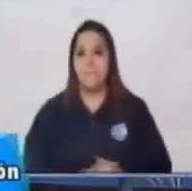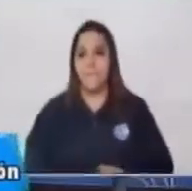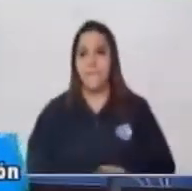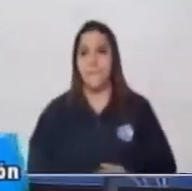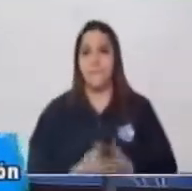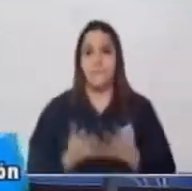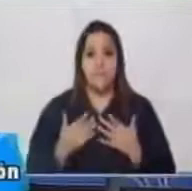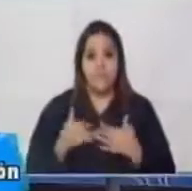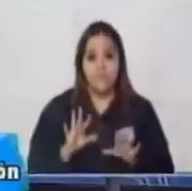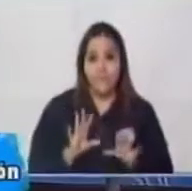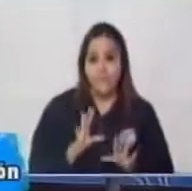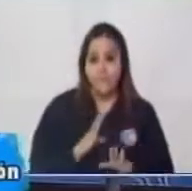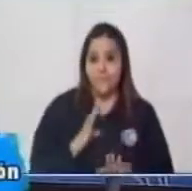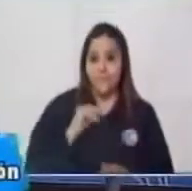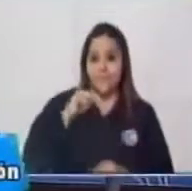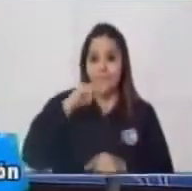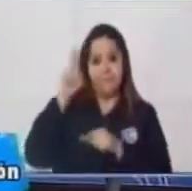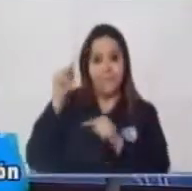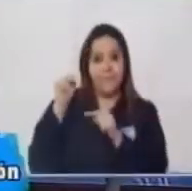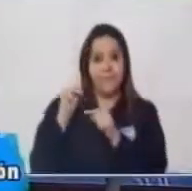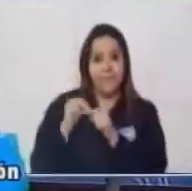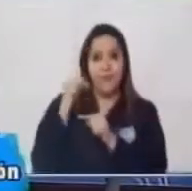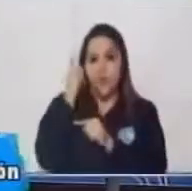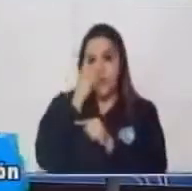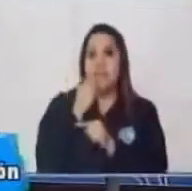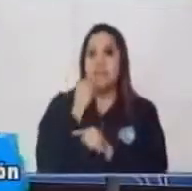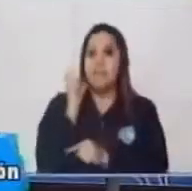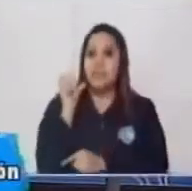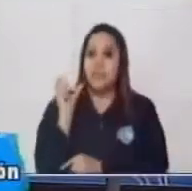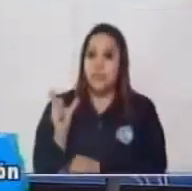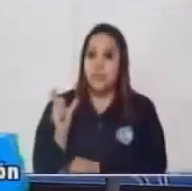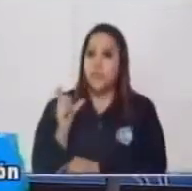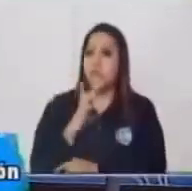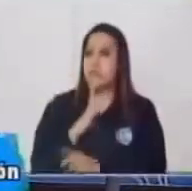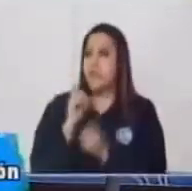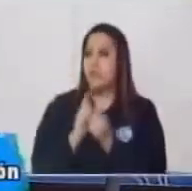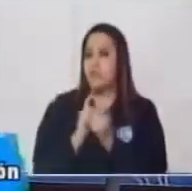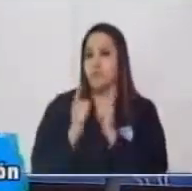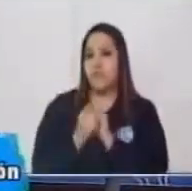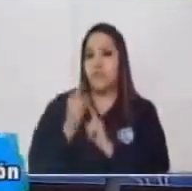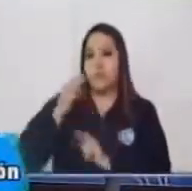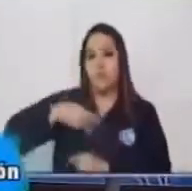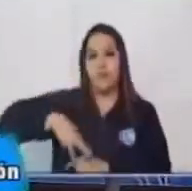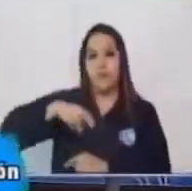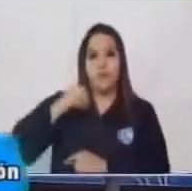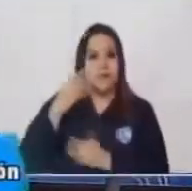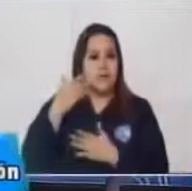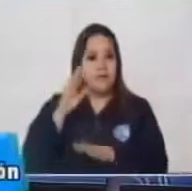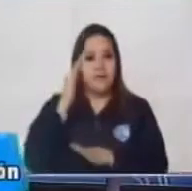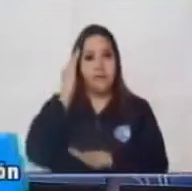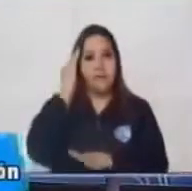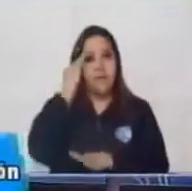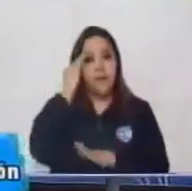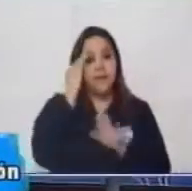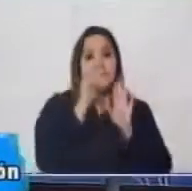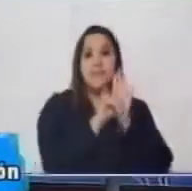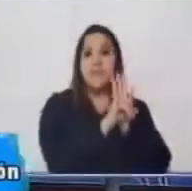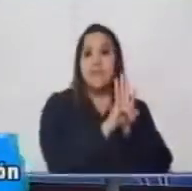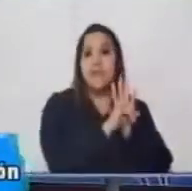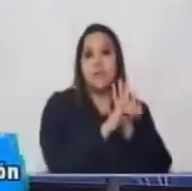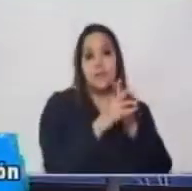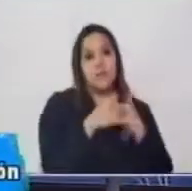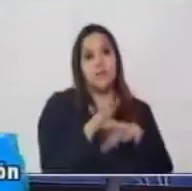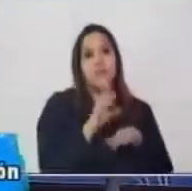Ya tengo mi núcleo del sujeto y tengo mis modificadores. Para identificarlos ya sabes que tienes que hacerlo escribiendo las